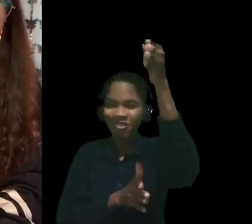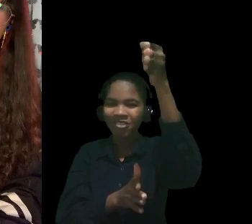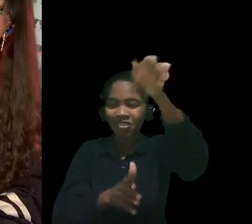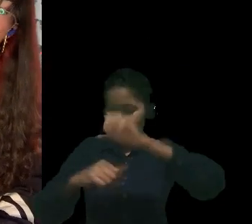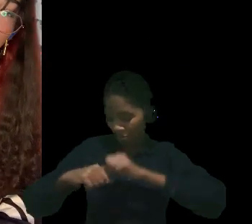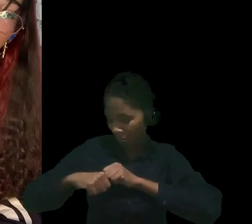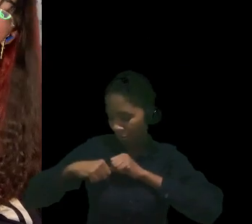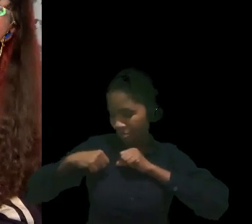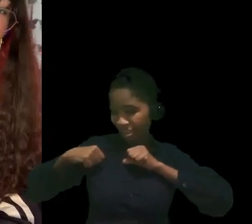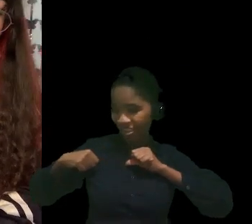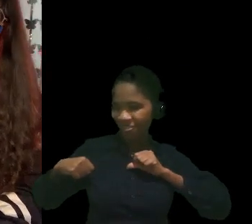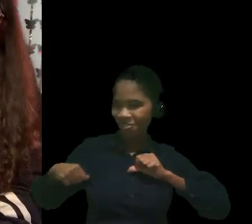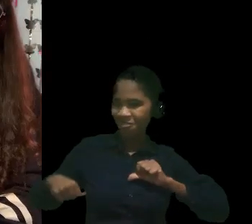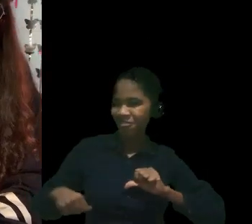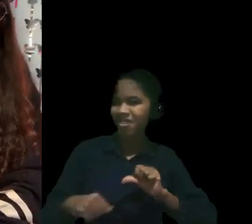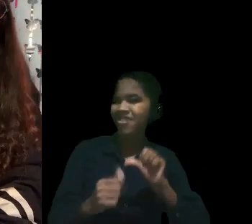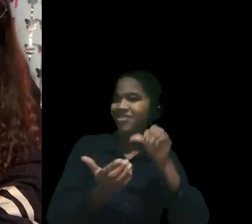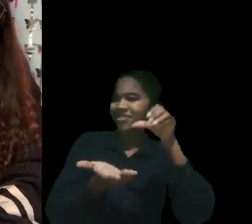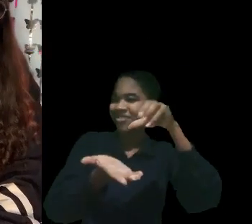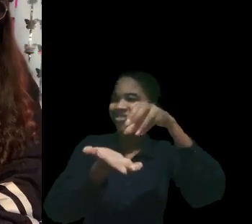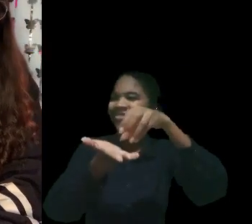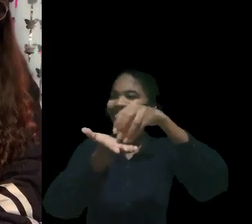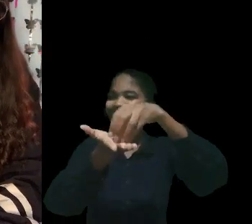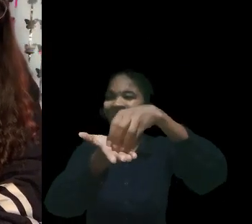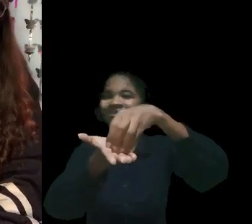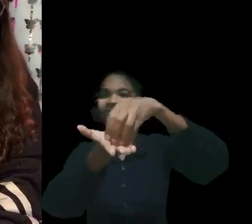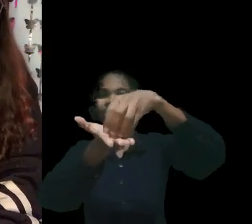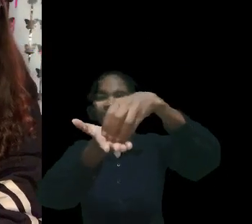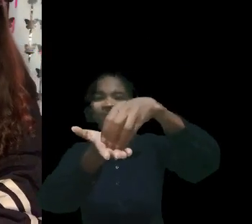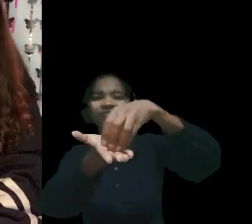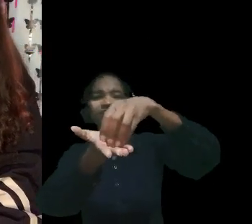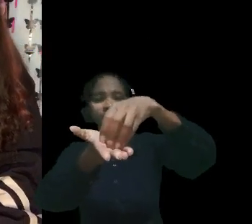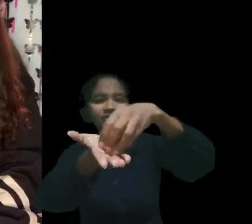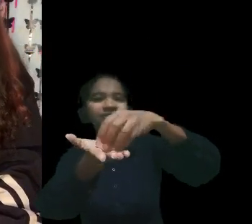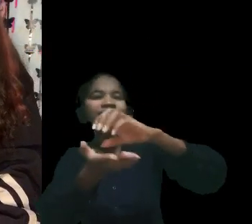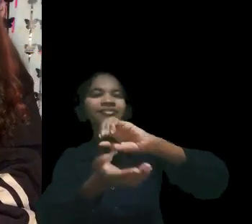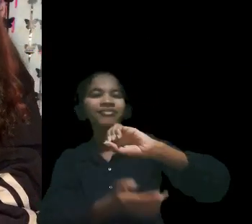futuro con el corazón.